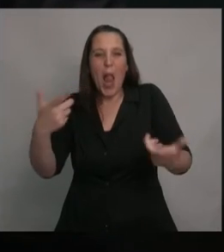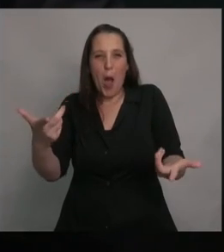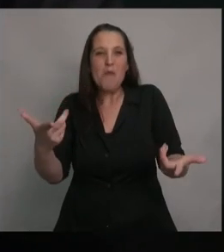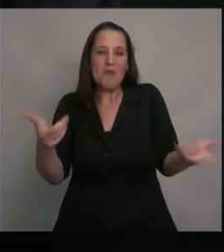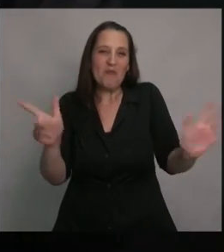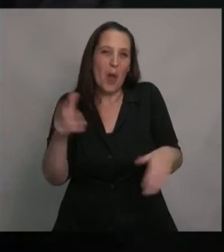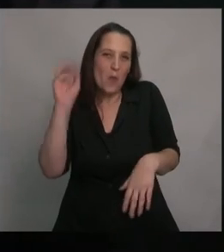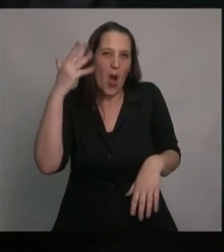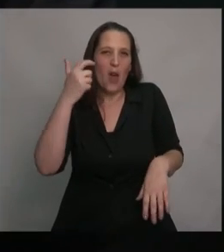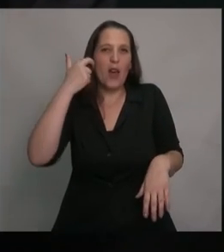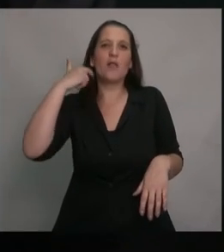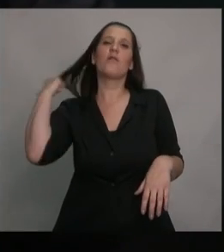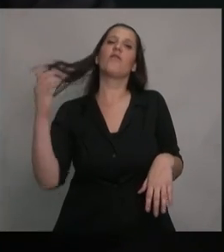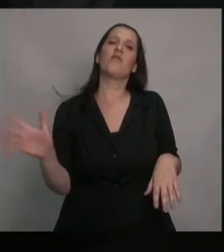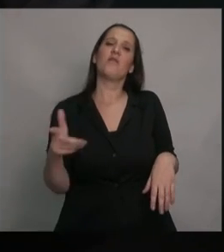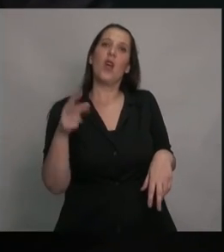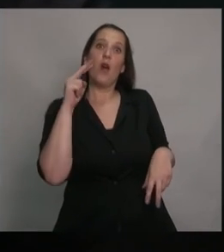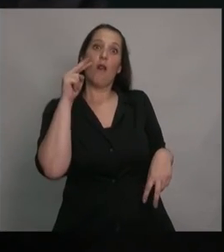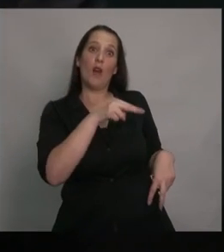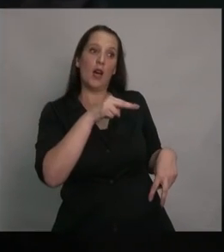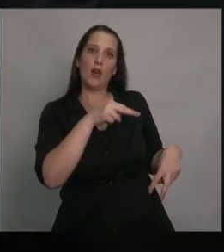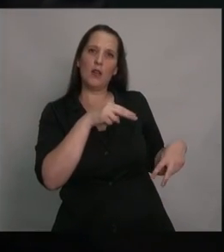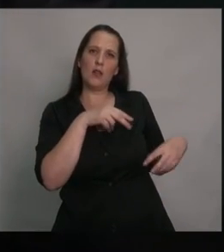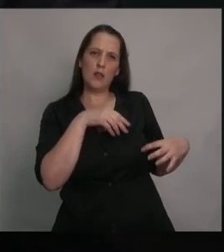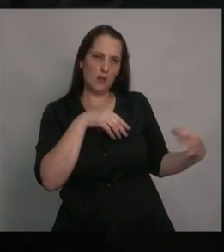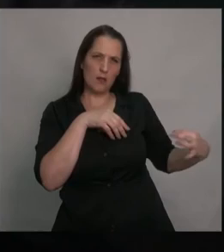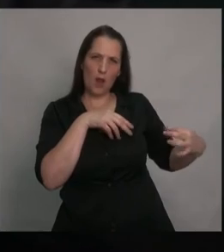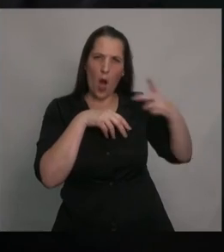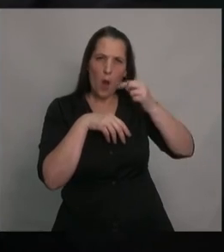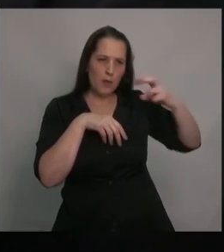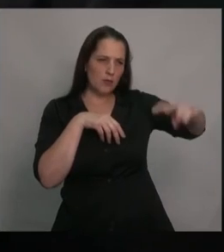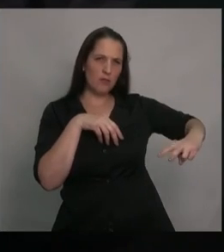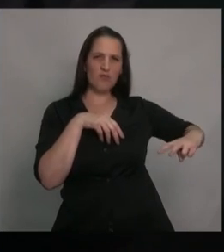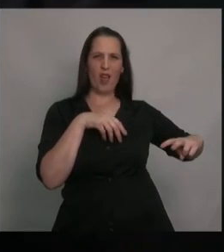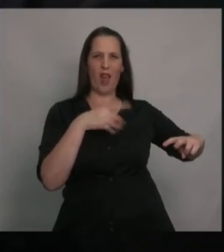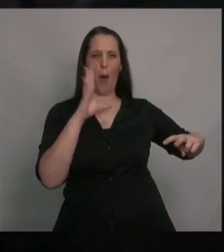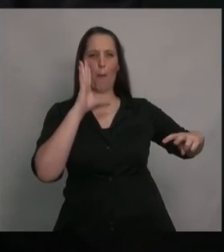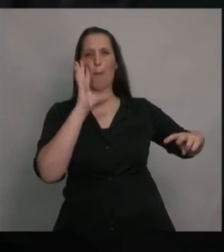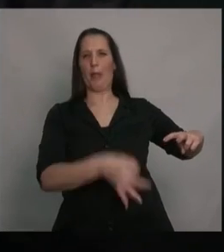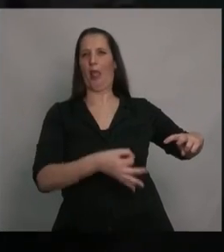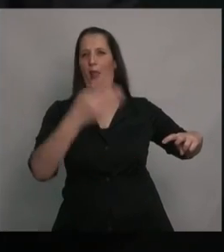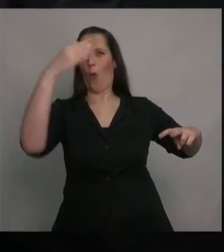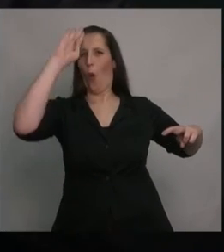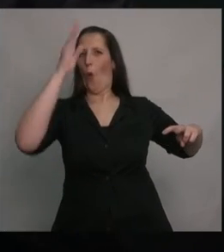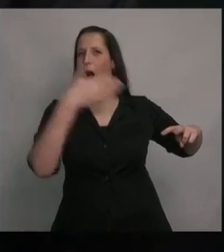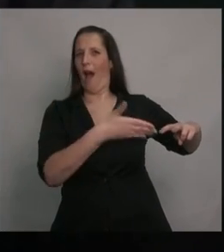lo vi, esa guapería nada más puede ser del cubano este. Y al lado tenía dos hombres,